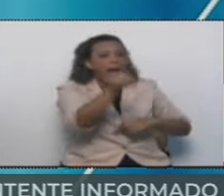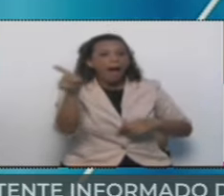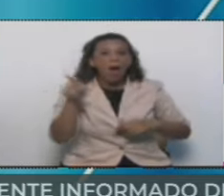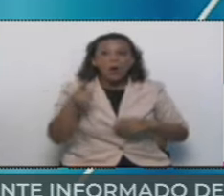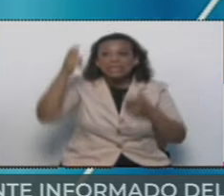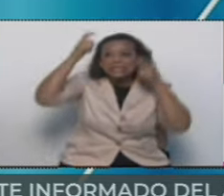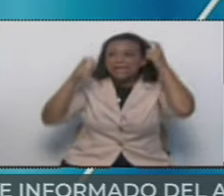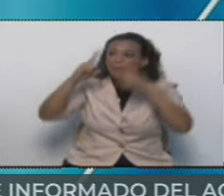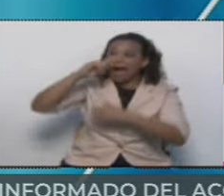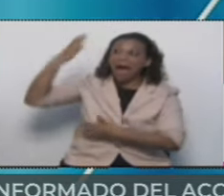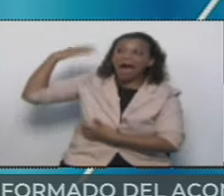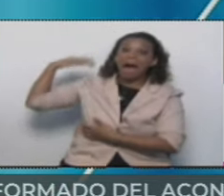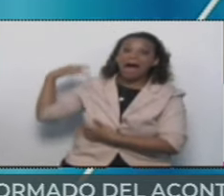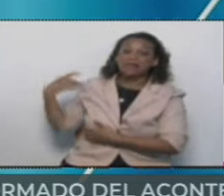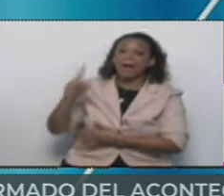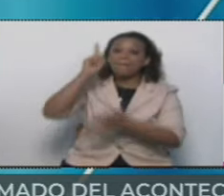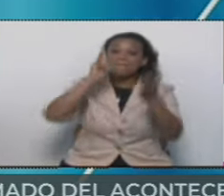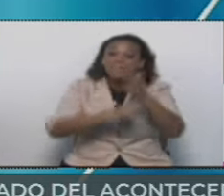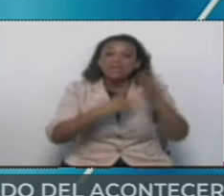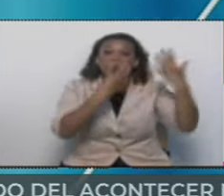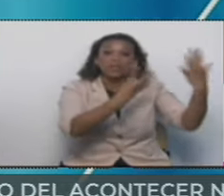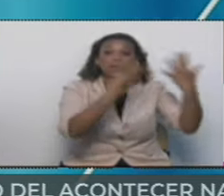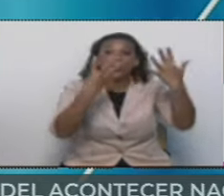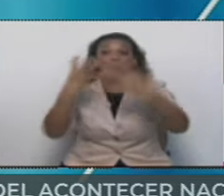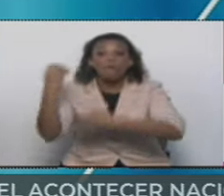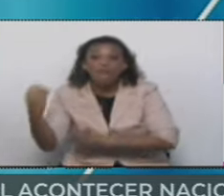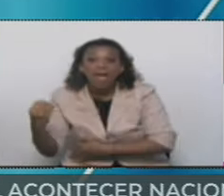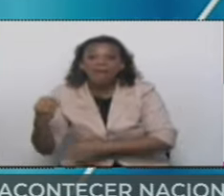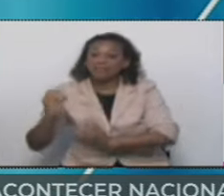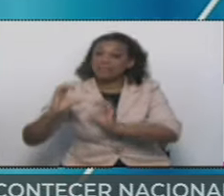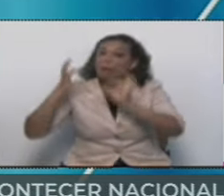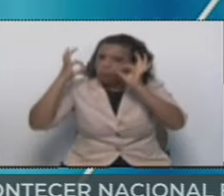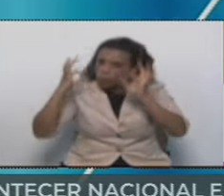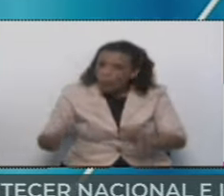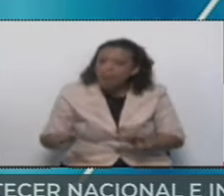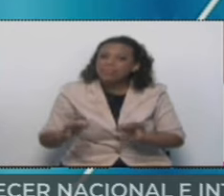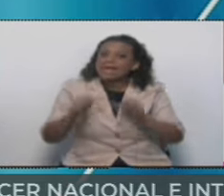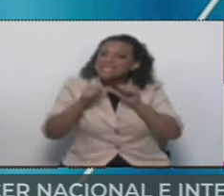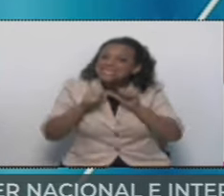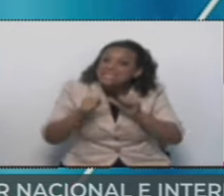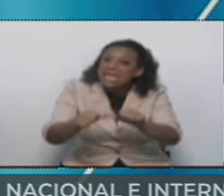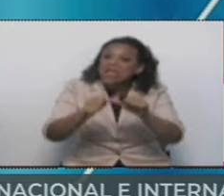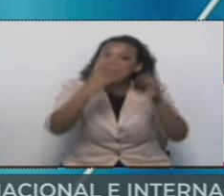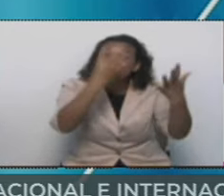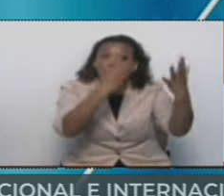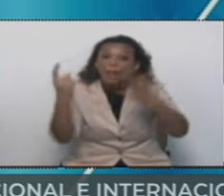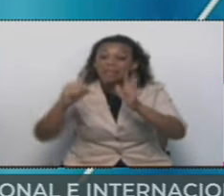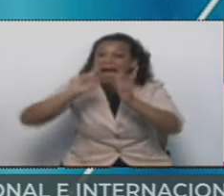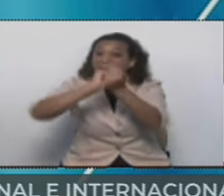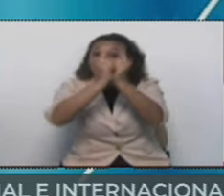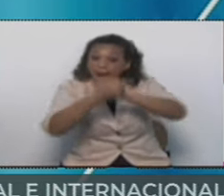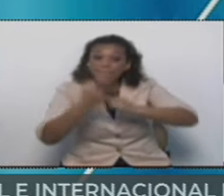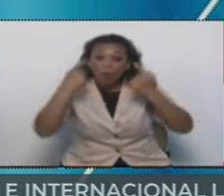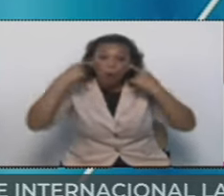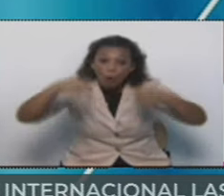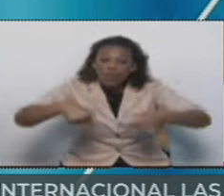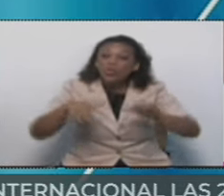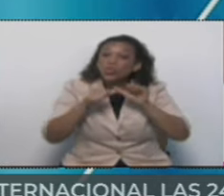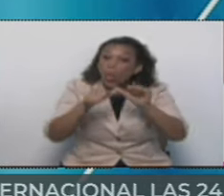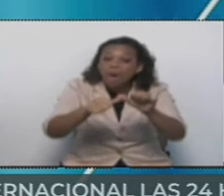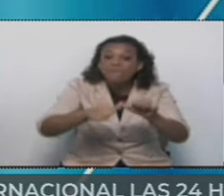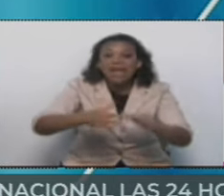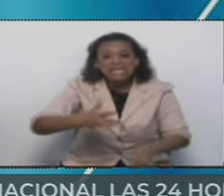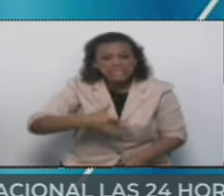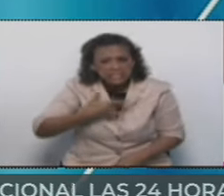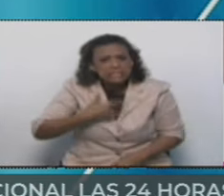comandante Chávez soñó en 1990 y se ve que buena parte de eso que se soñó en 1990 es hoy parte de la realidad concreta de